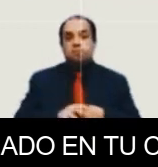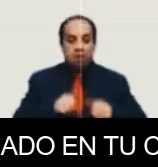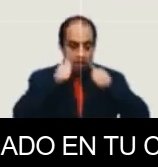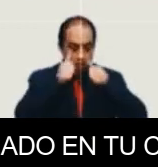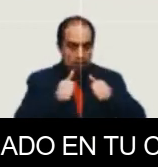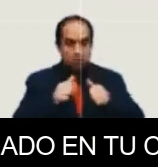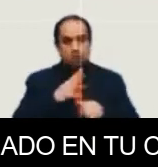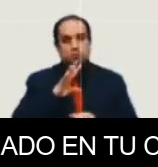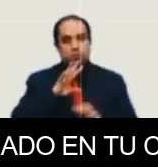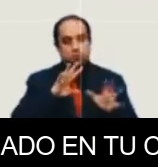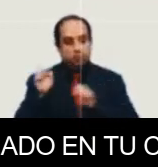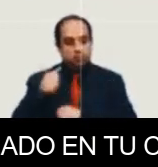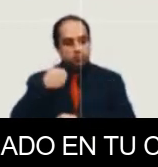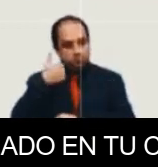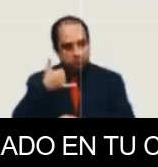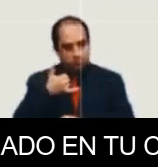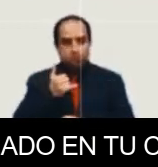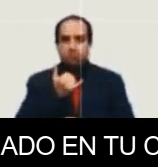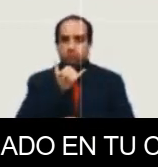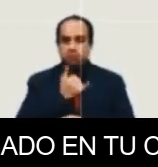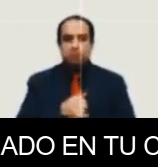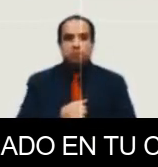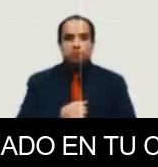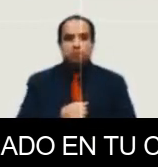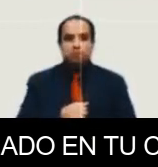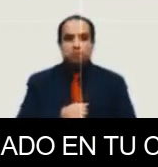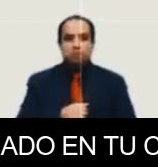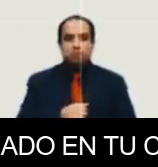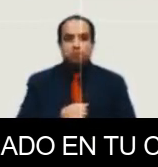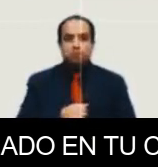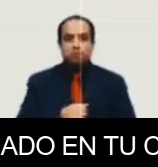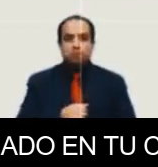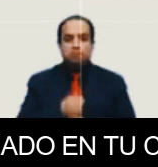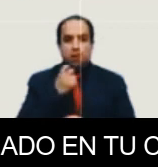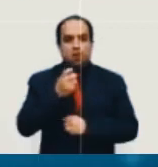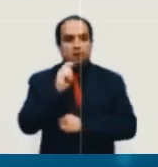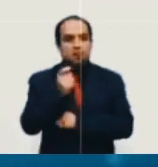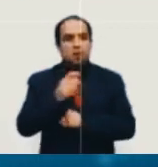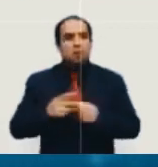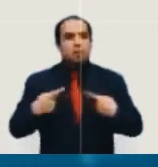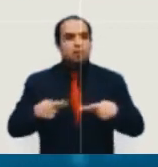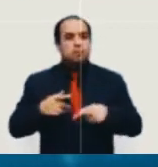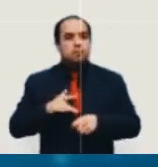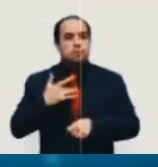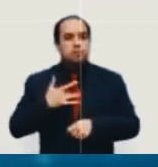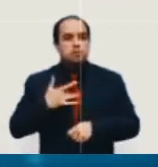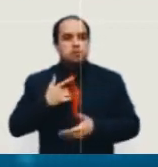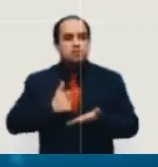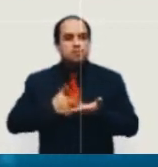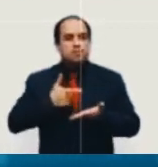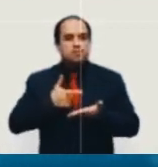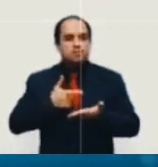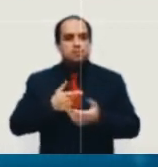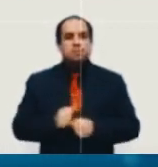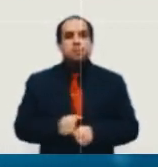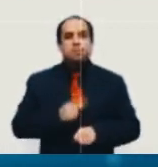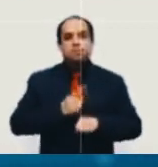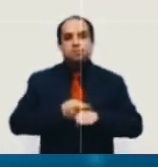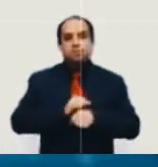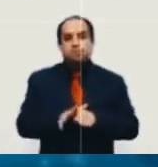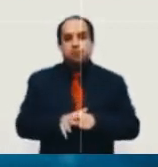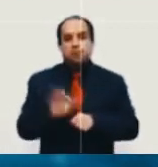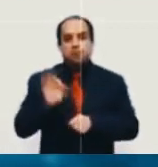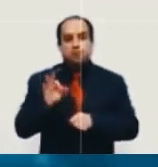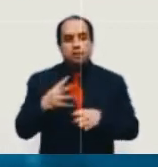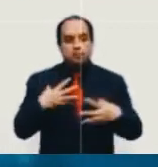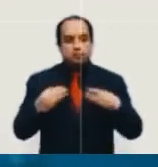atenciones al 911. Las atenciones al 911 tienen que ver con personas que tienen sintomatología más grave, es decir, que se pudieron haber contagiado 10,